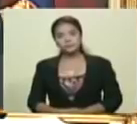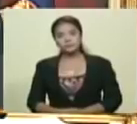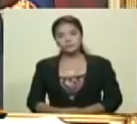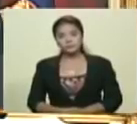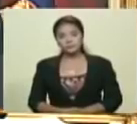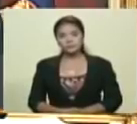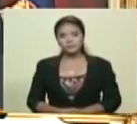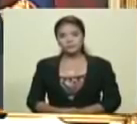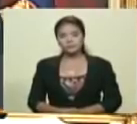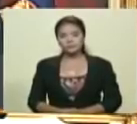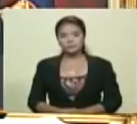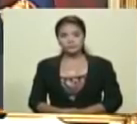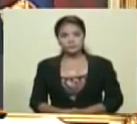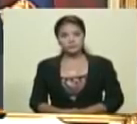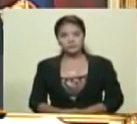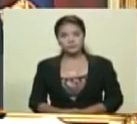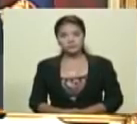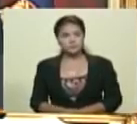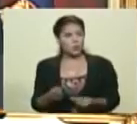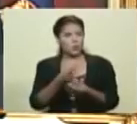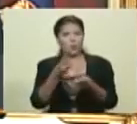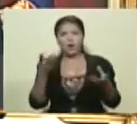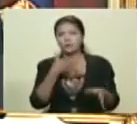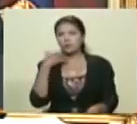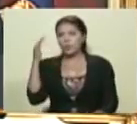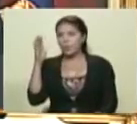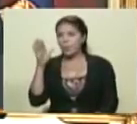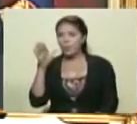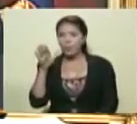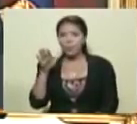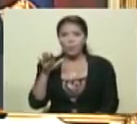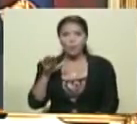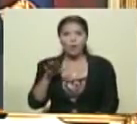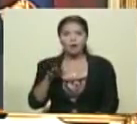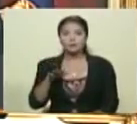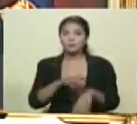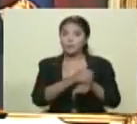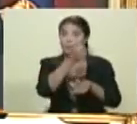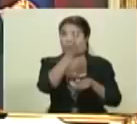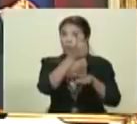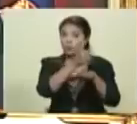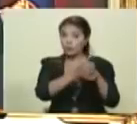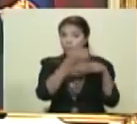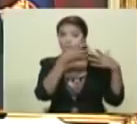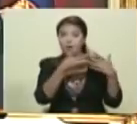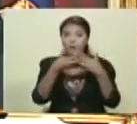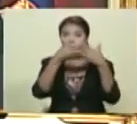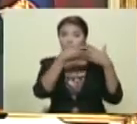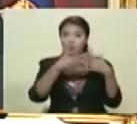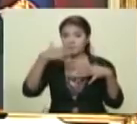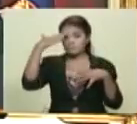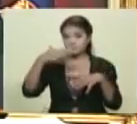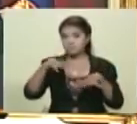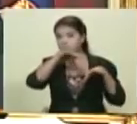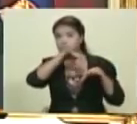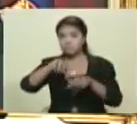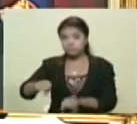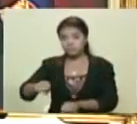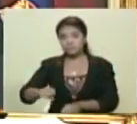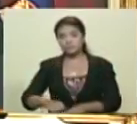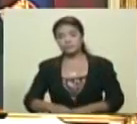Es incalculable el número de muertos civiles que han generado las ocupaciones y las intervenciones militares de Estados Unidos en la